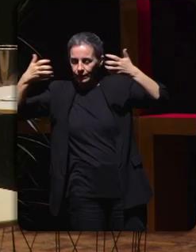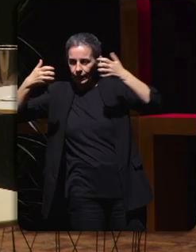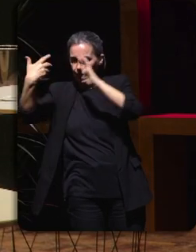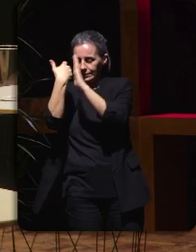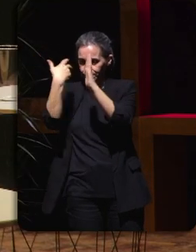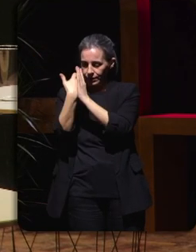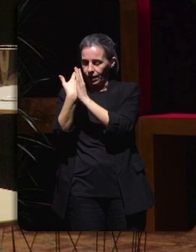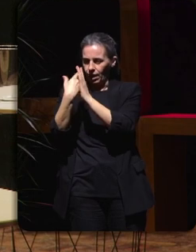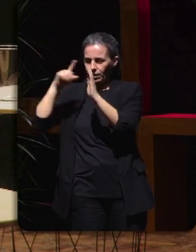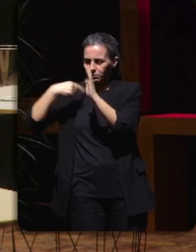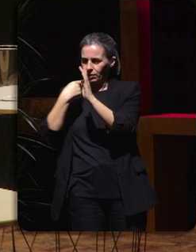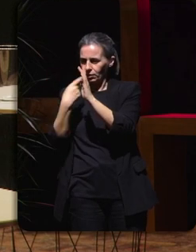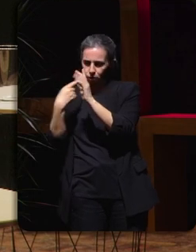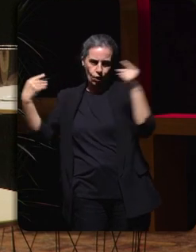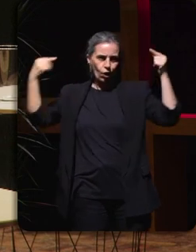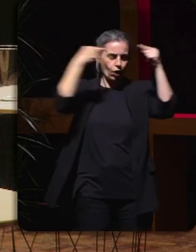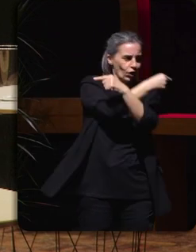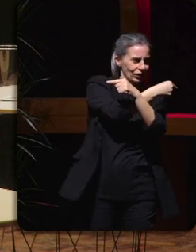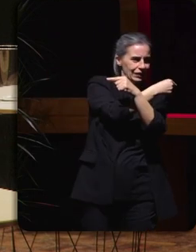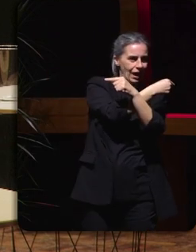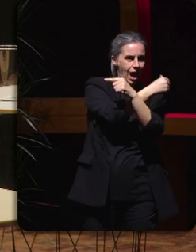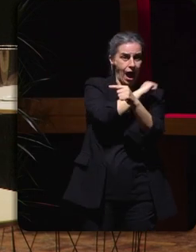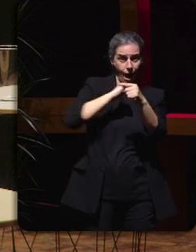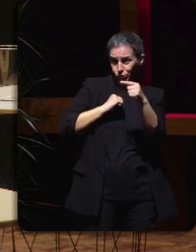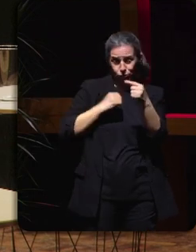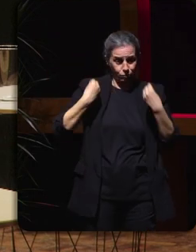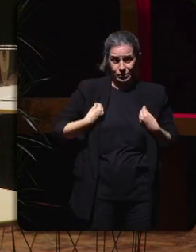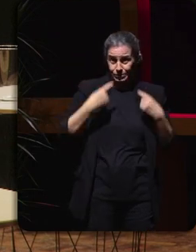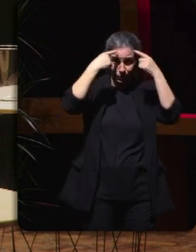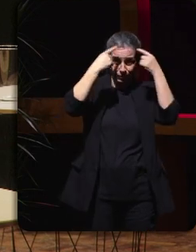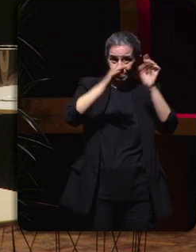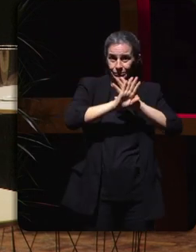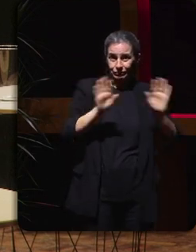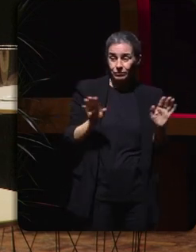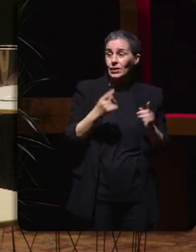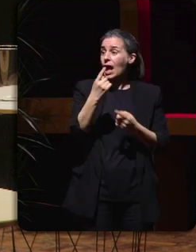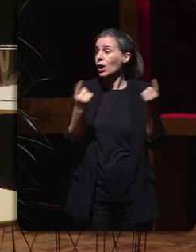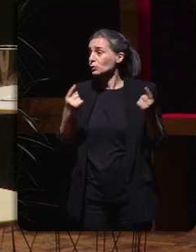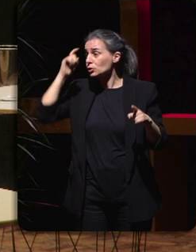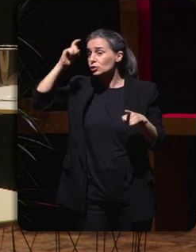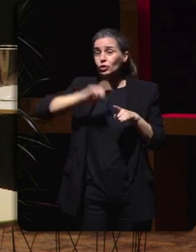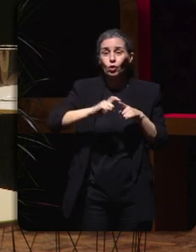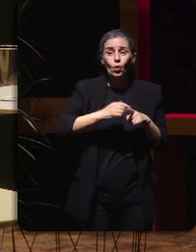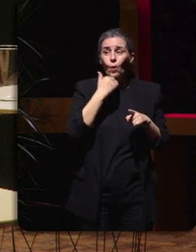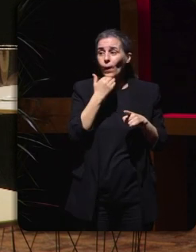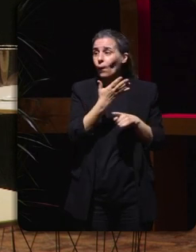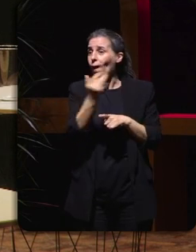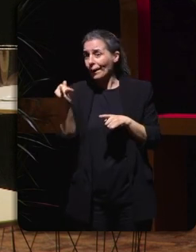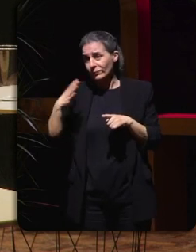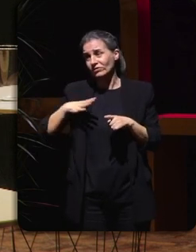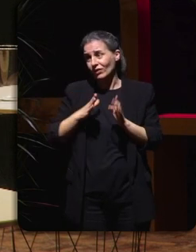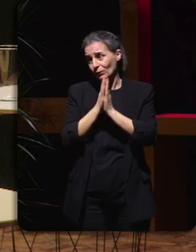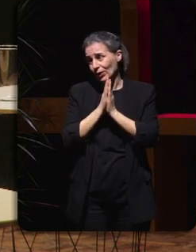el rato me enfado conmigo misma como veis no me puedo aburrir si hay algún psicoanalista o alguna psicoanalista en la sala por